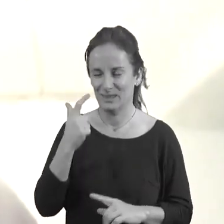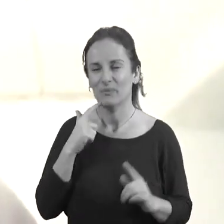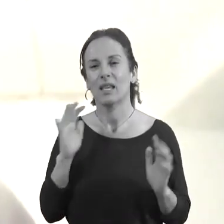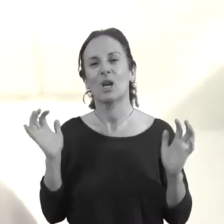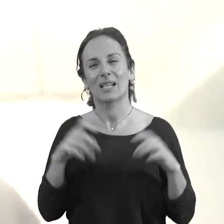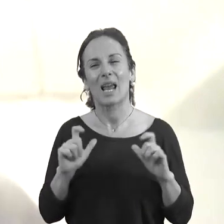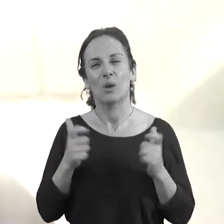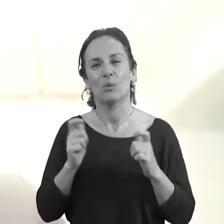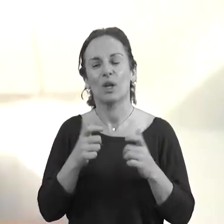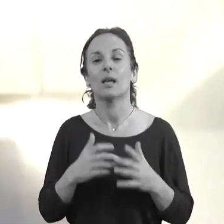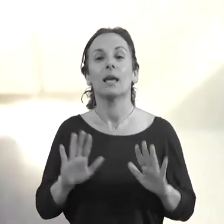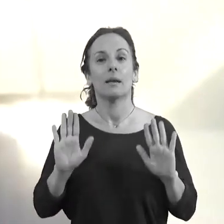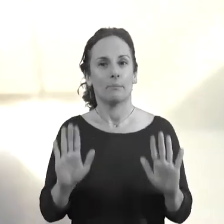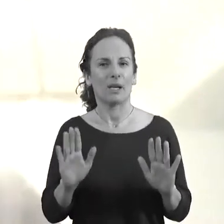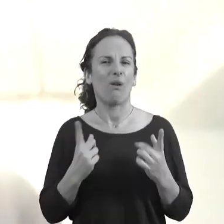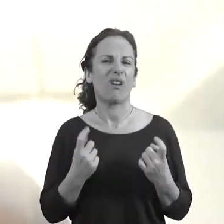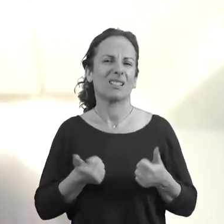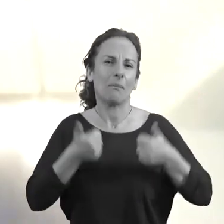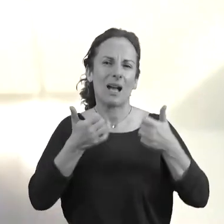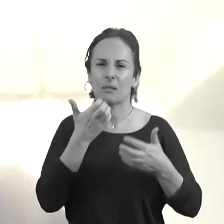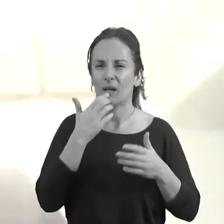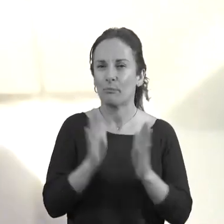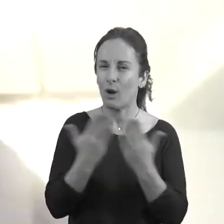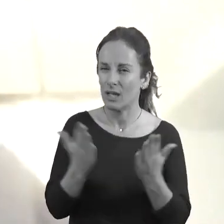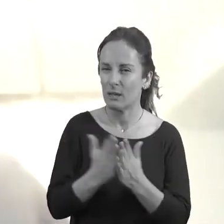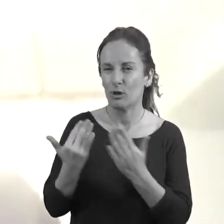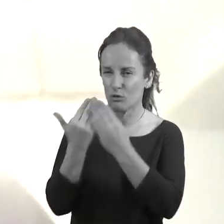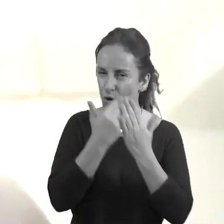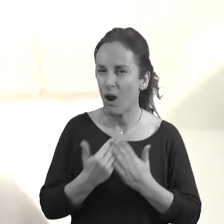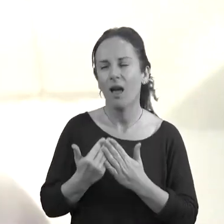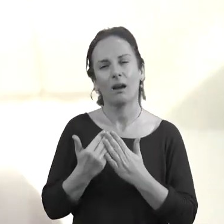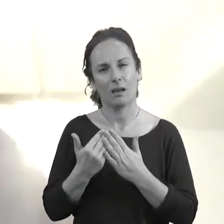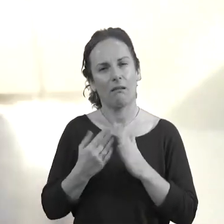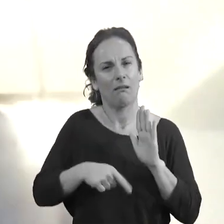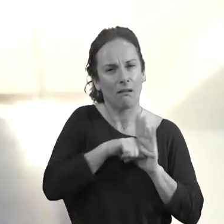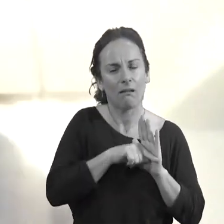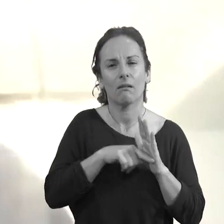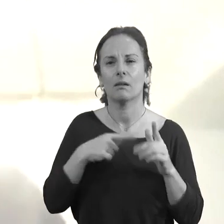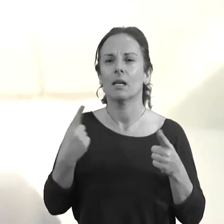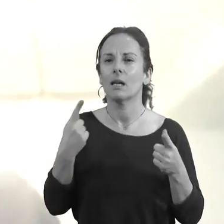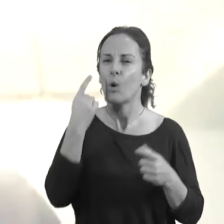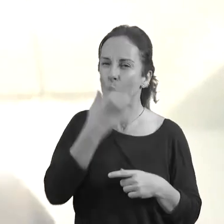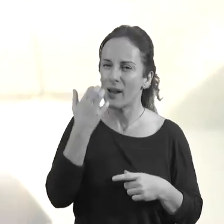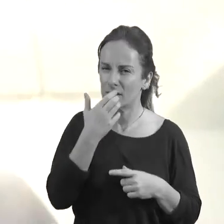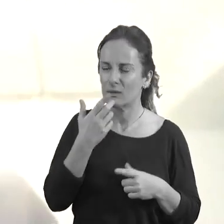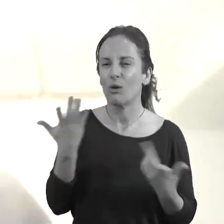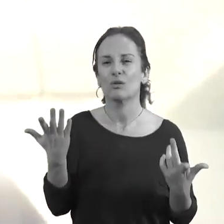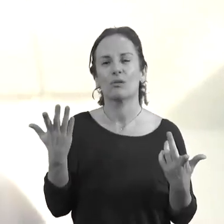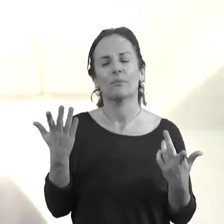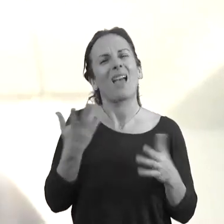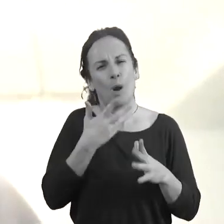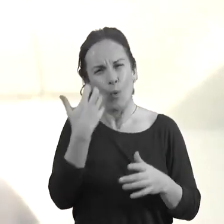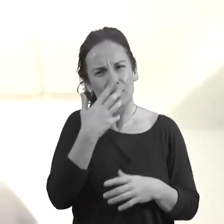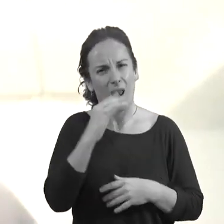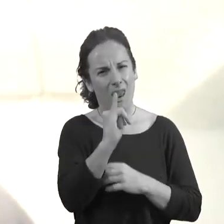nos faltan más eso, libros de texto, cuentos, ¿no? Tenemos cuentos, pero tenemos pocos todavía. Y tenemos pocos, y los